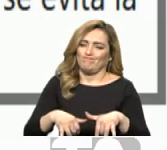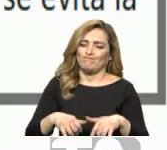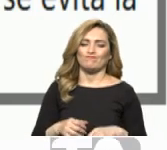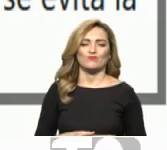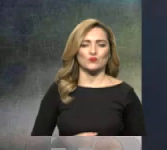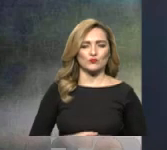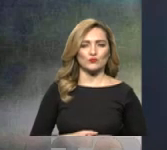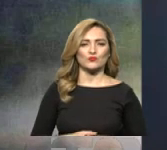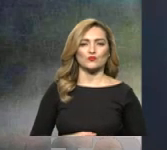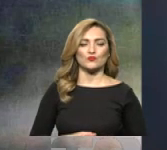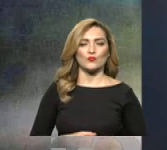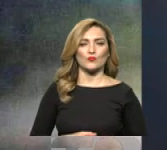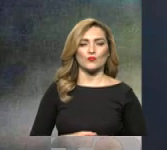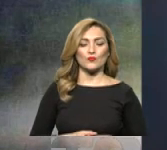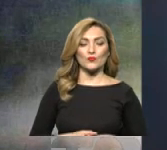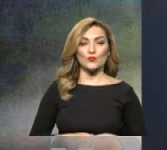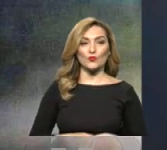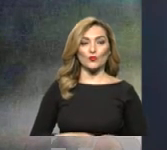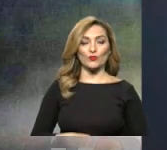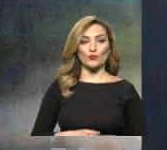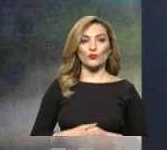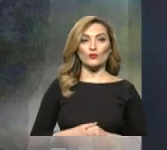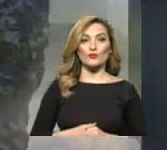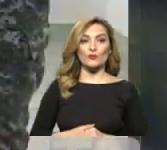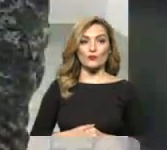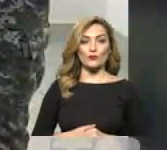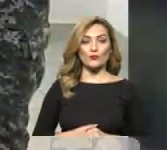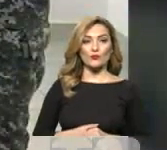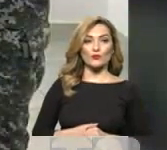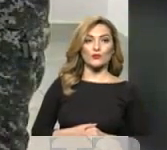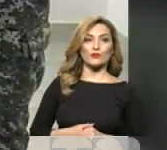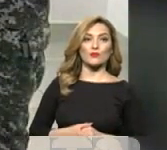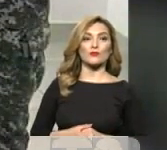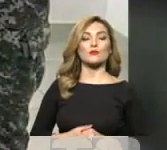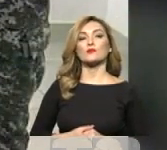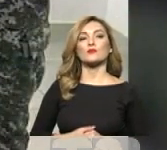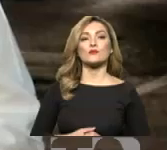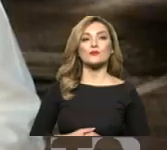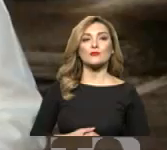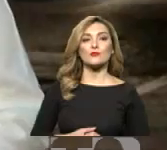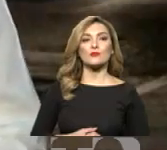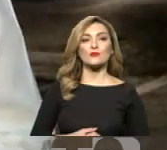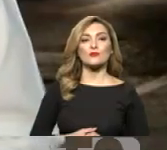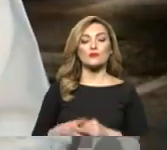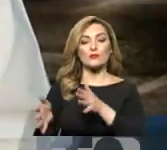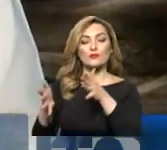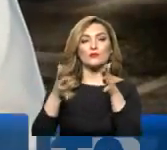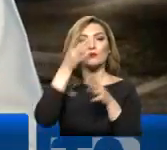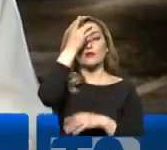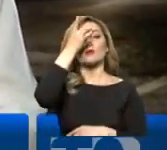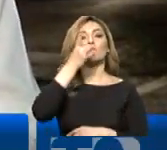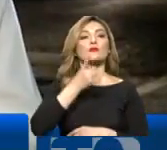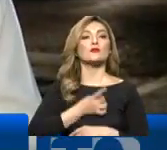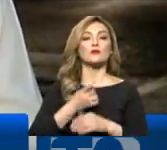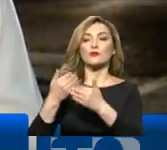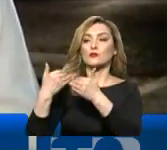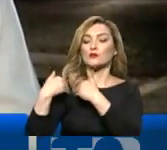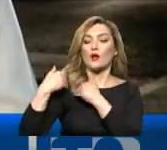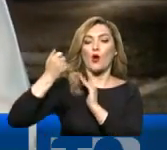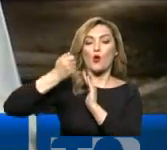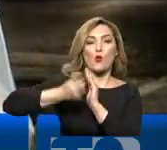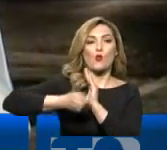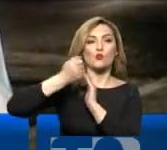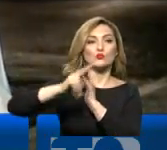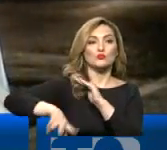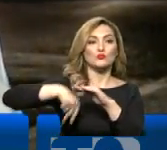cuenta de Twitter. En Guayaquil, Carlos Sacoto, 24 horas. Y bien, la decisión está en manos del juez de la